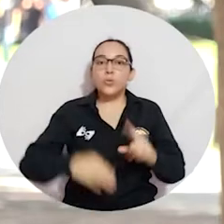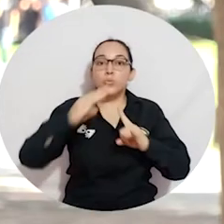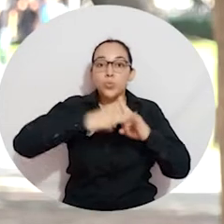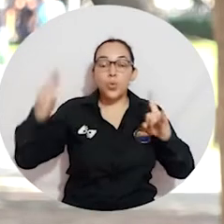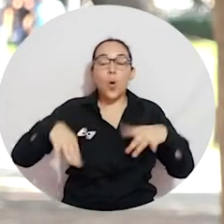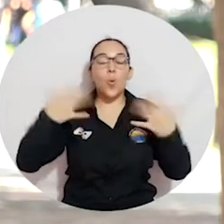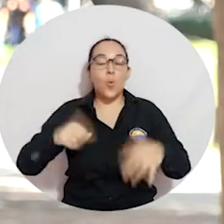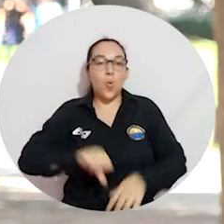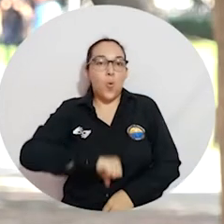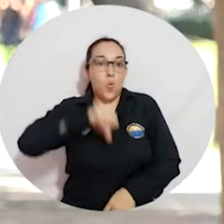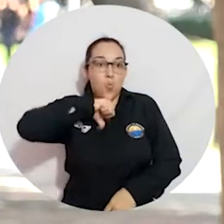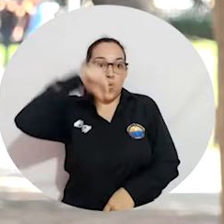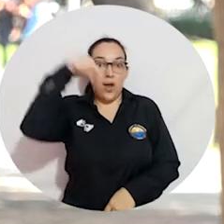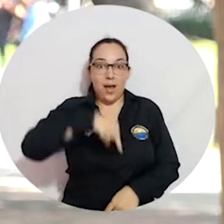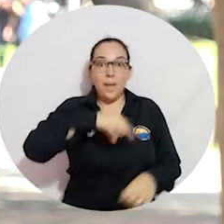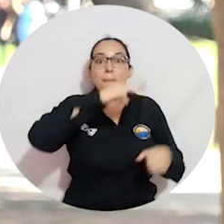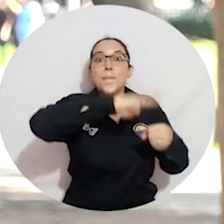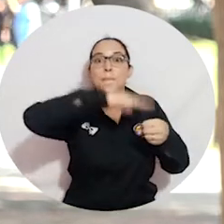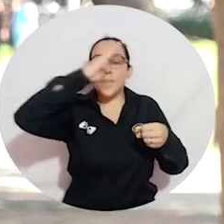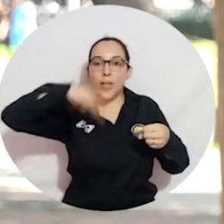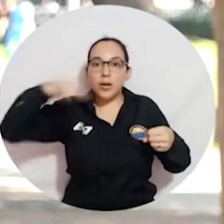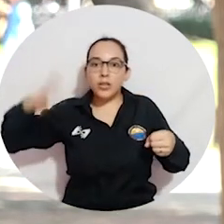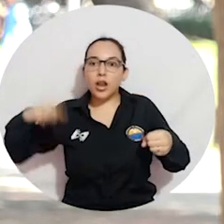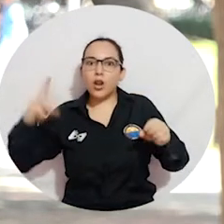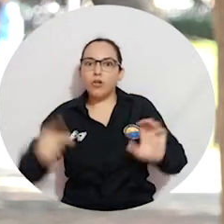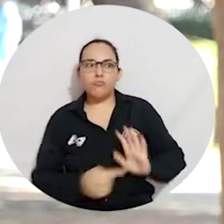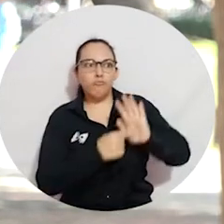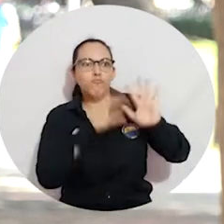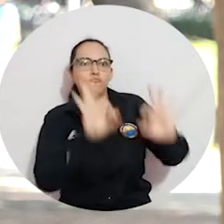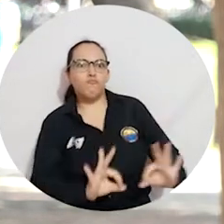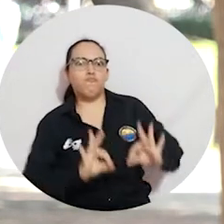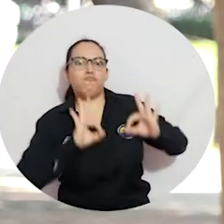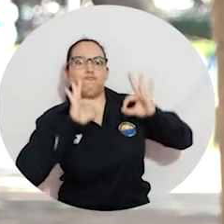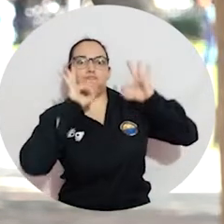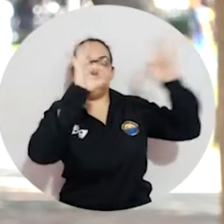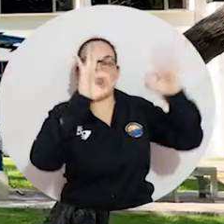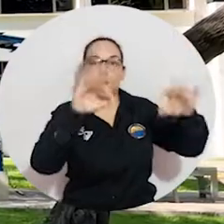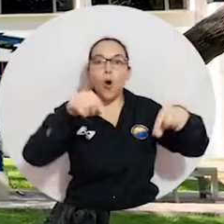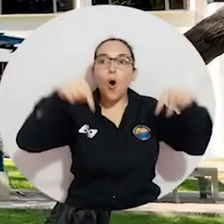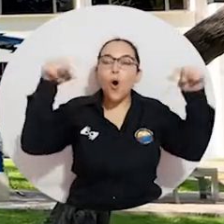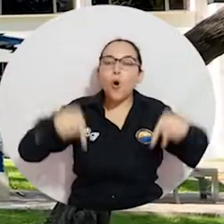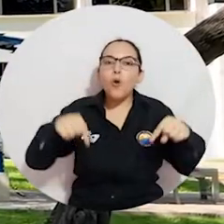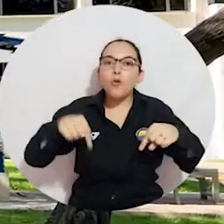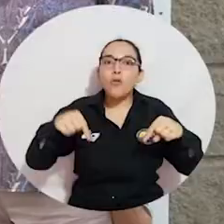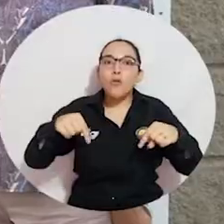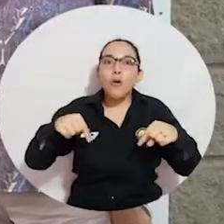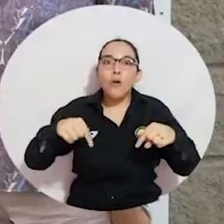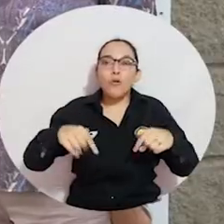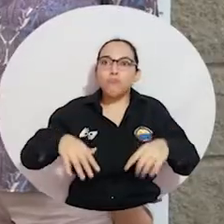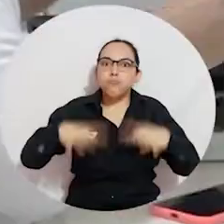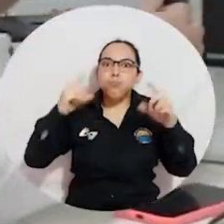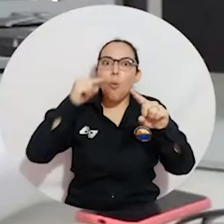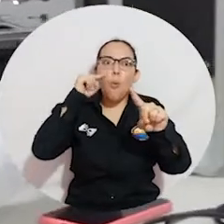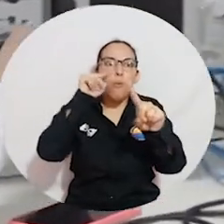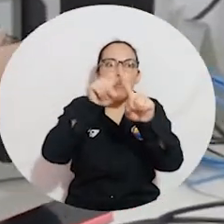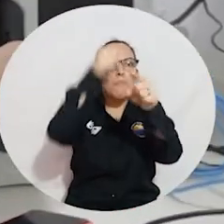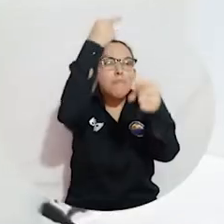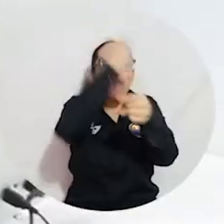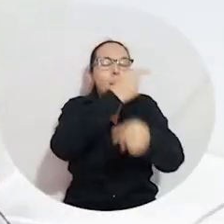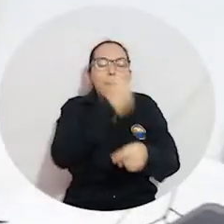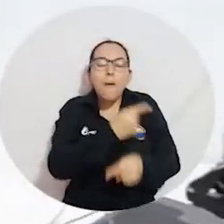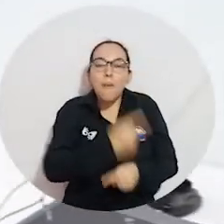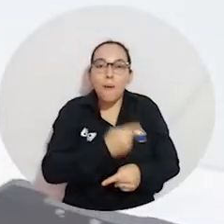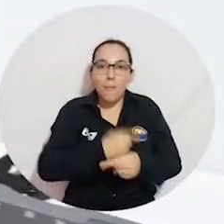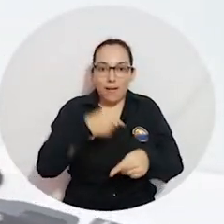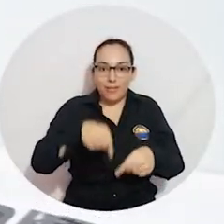A la universidad que es orgullo de los magdalenenses, una universidad acreditada por alta calidad, en la cual hoy estamos celebrando muchos logros